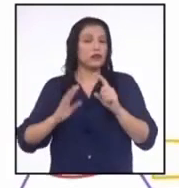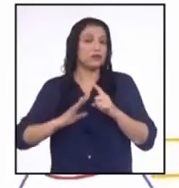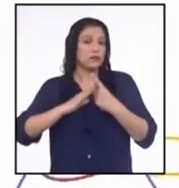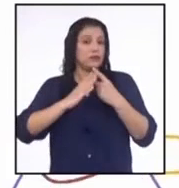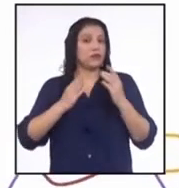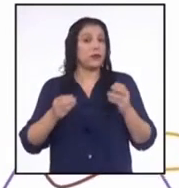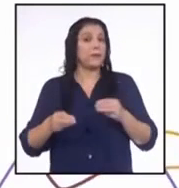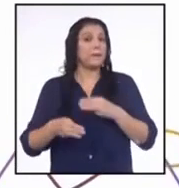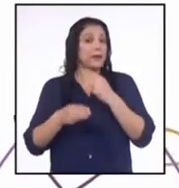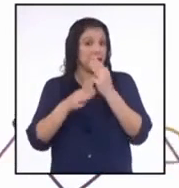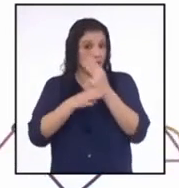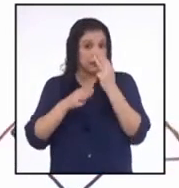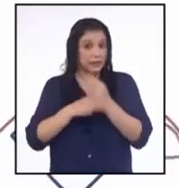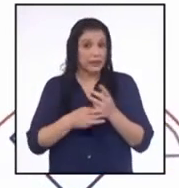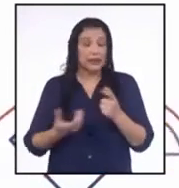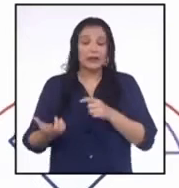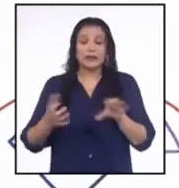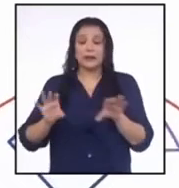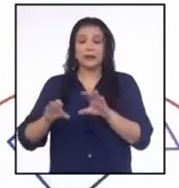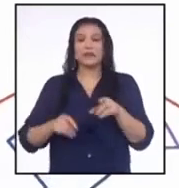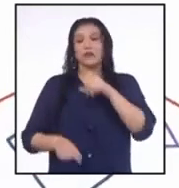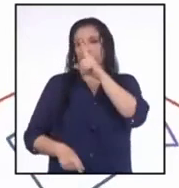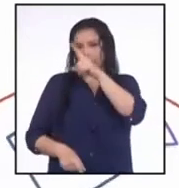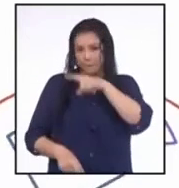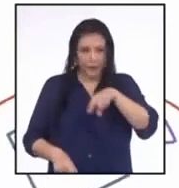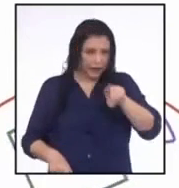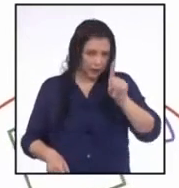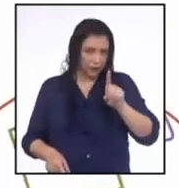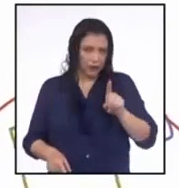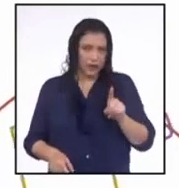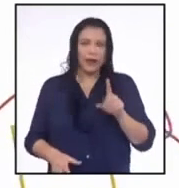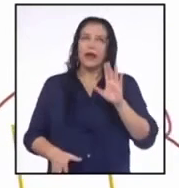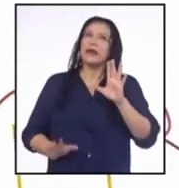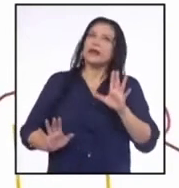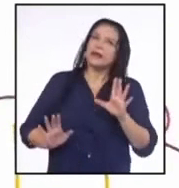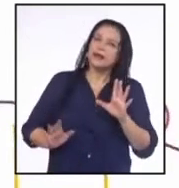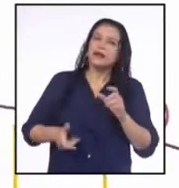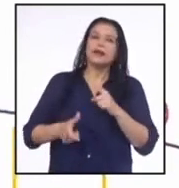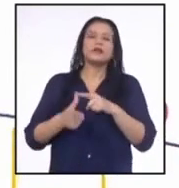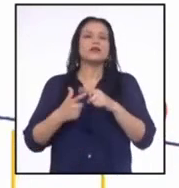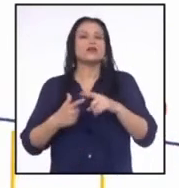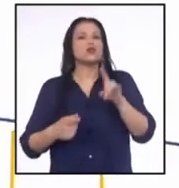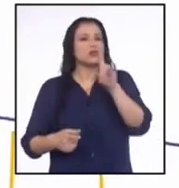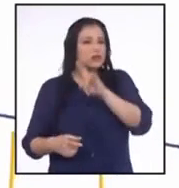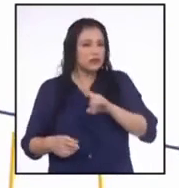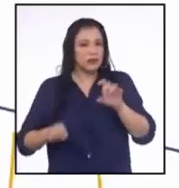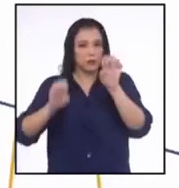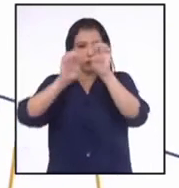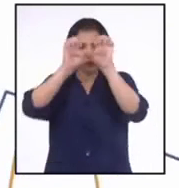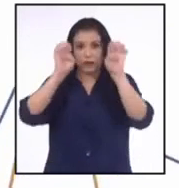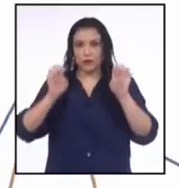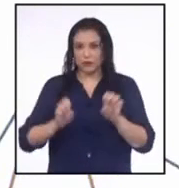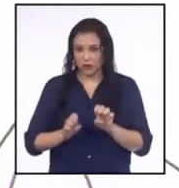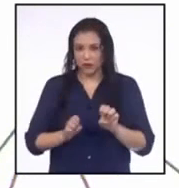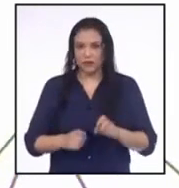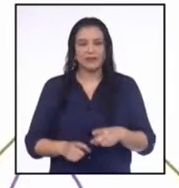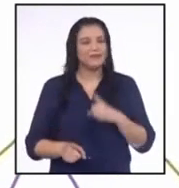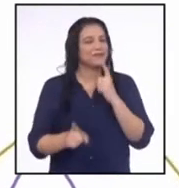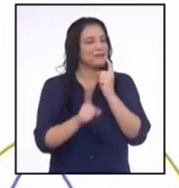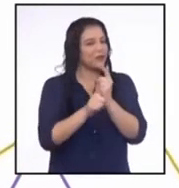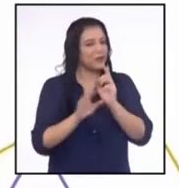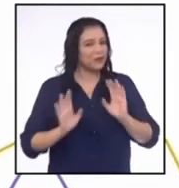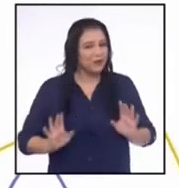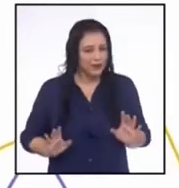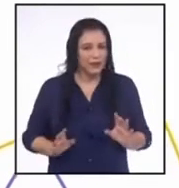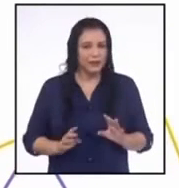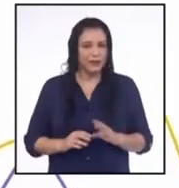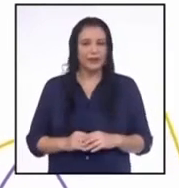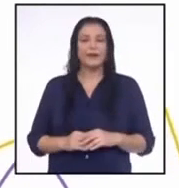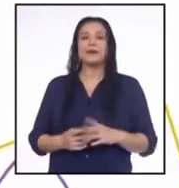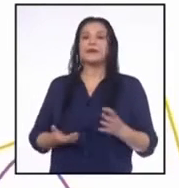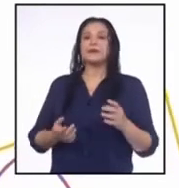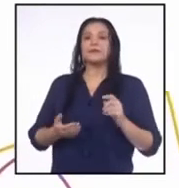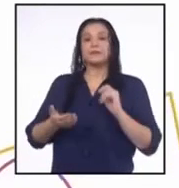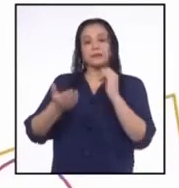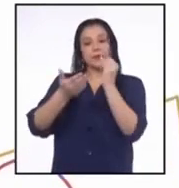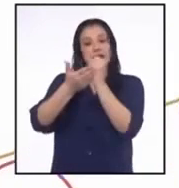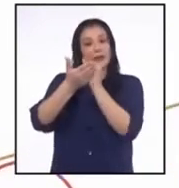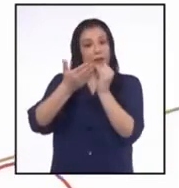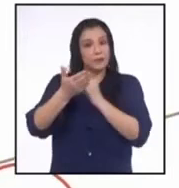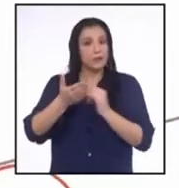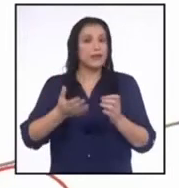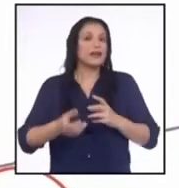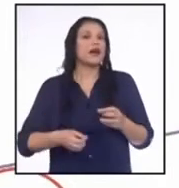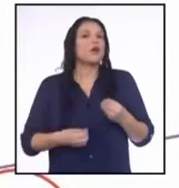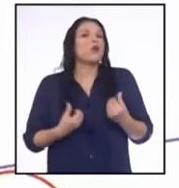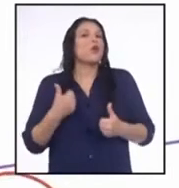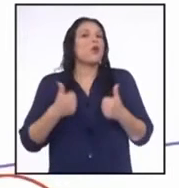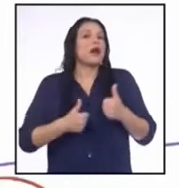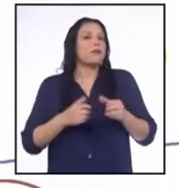situación es que venimos desarrollando la parábola, profesora. Sin duda, utilizaremos sus ecuaciones. Por supuesto, describe el procedimiento